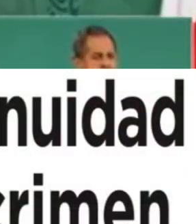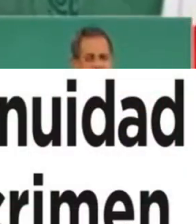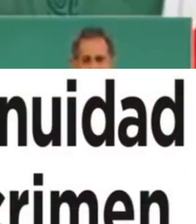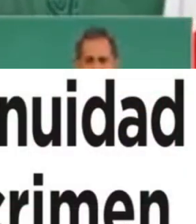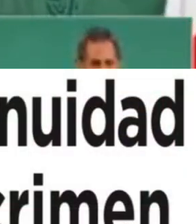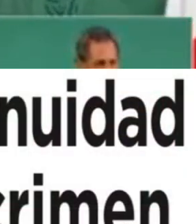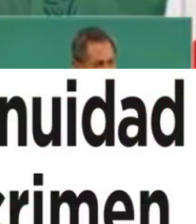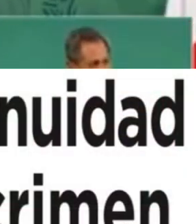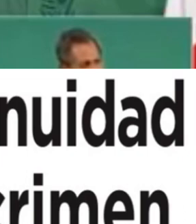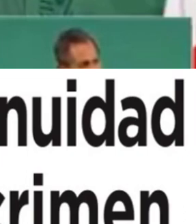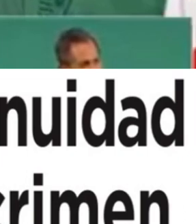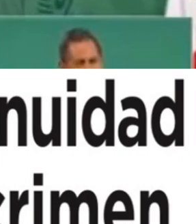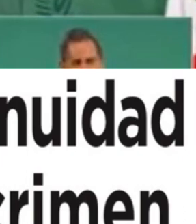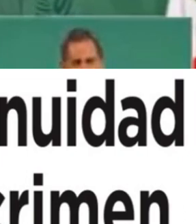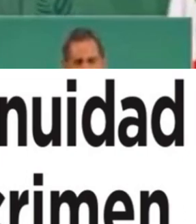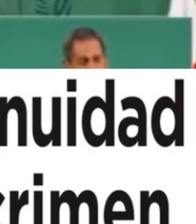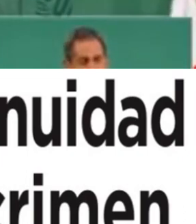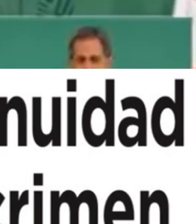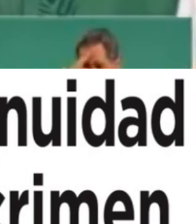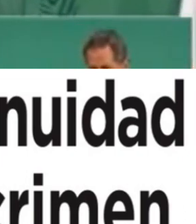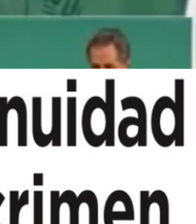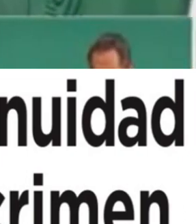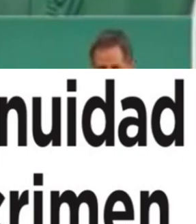irresponsabilidad, sin sustento,